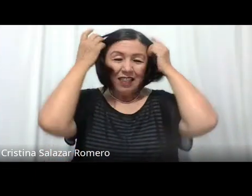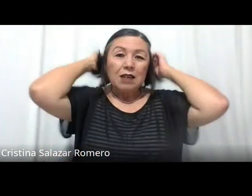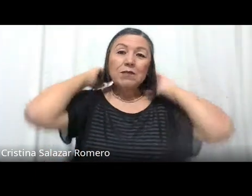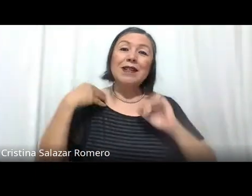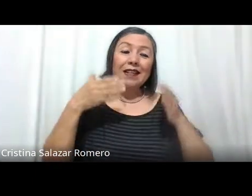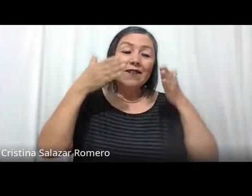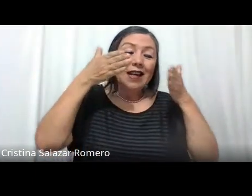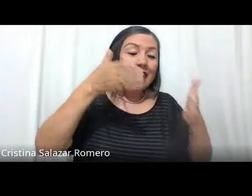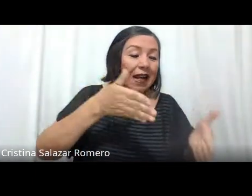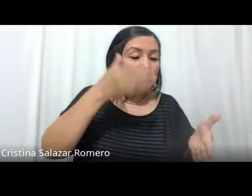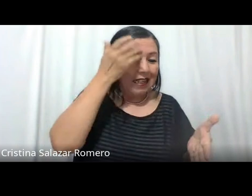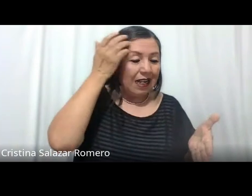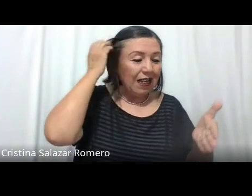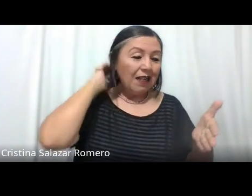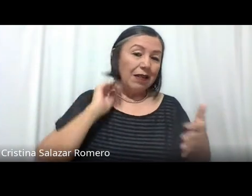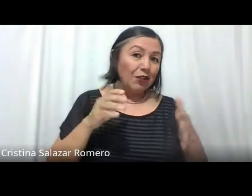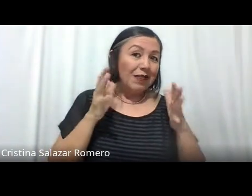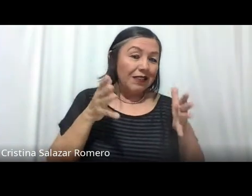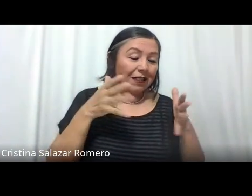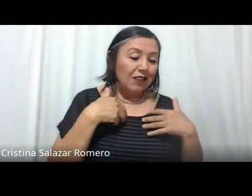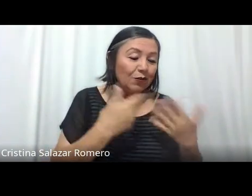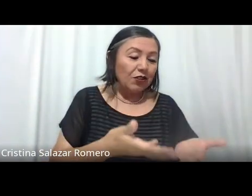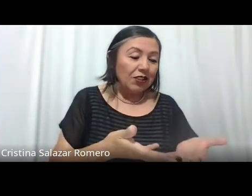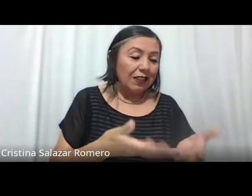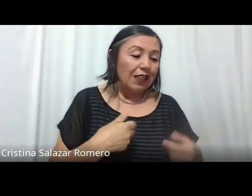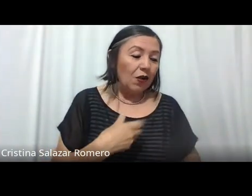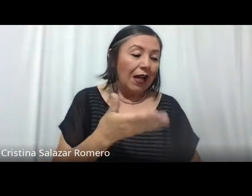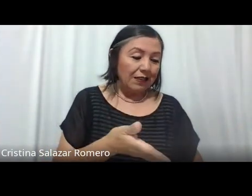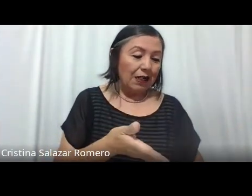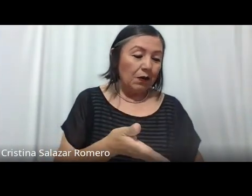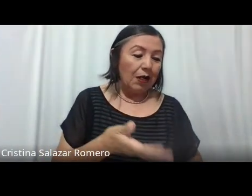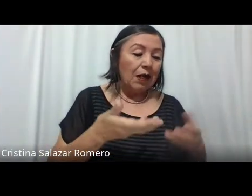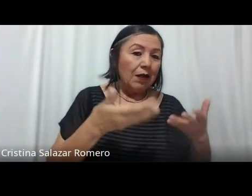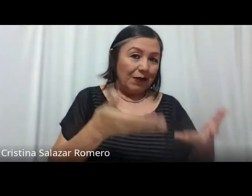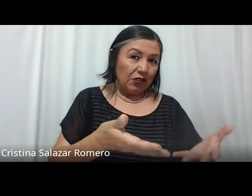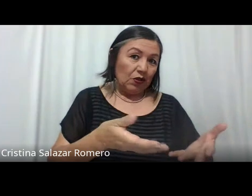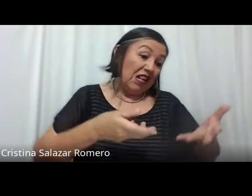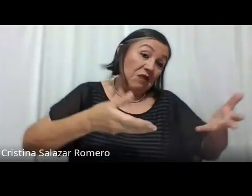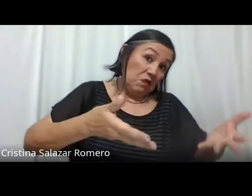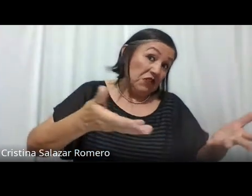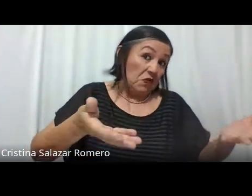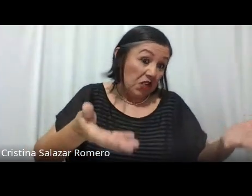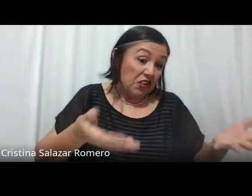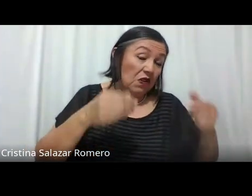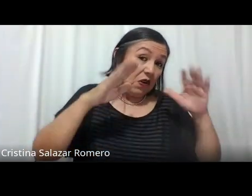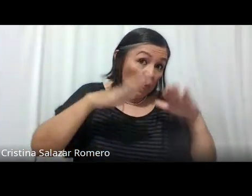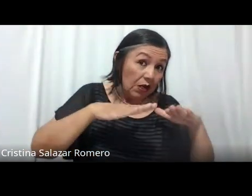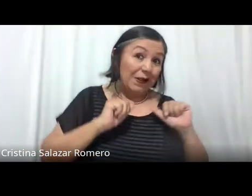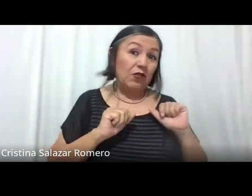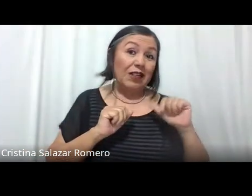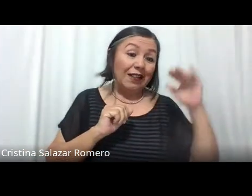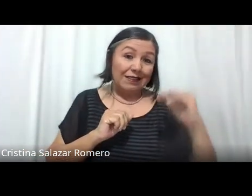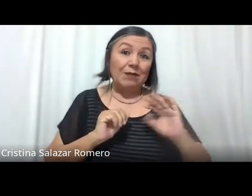fijan? Mi mirada va hacia, eso me indica que yo me estoy dirigiendo hacia una persona, puede ser un niño o